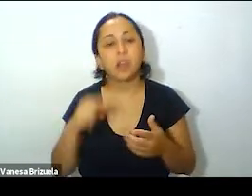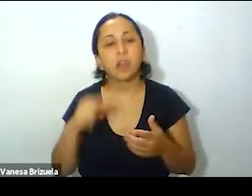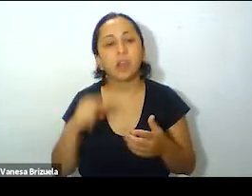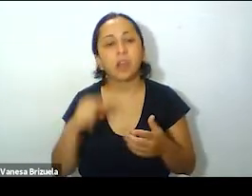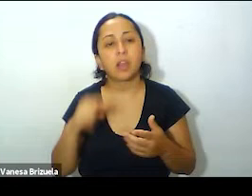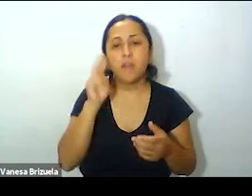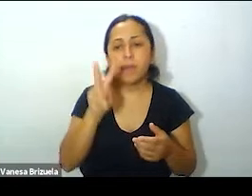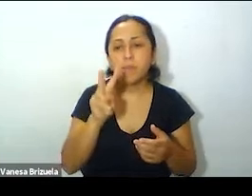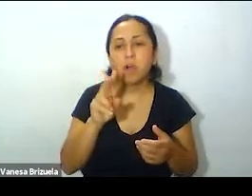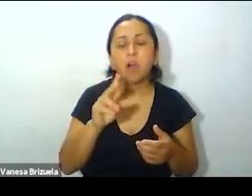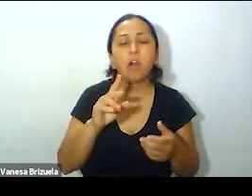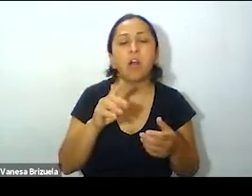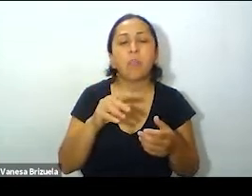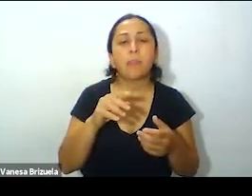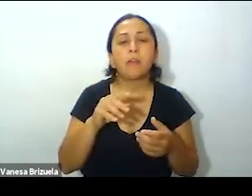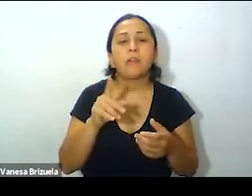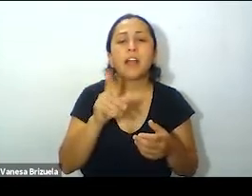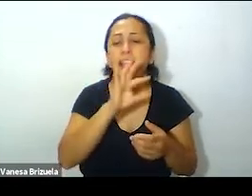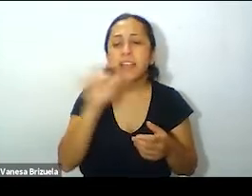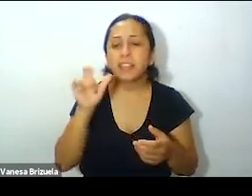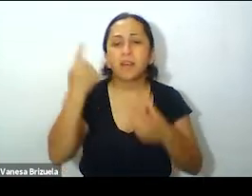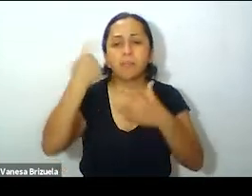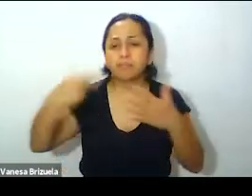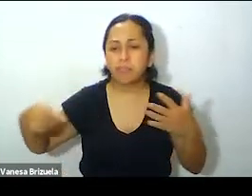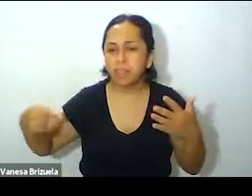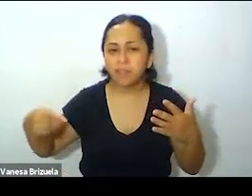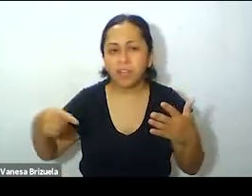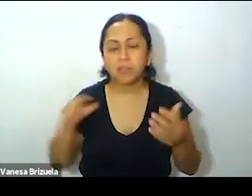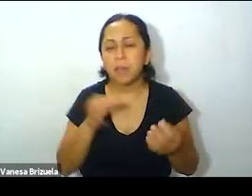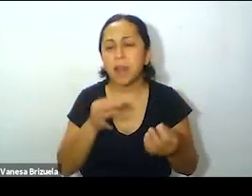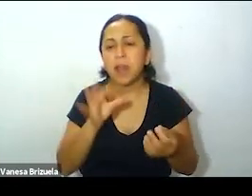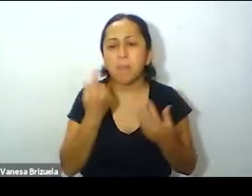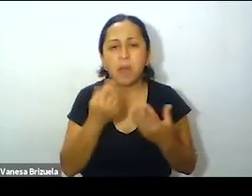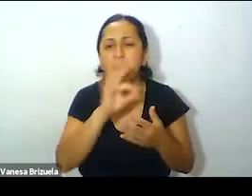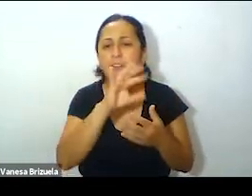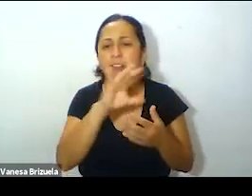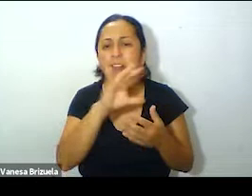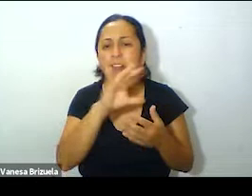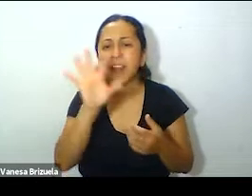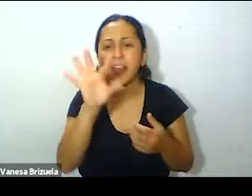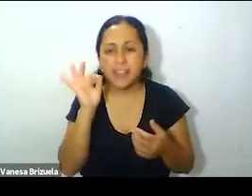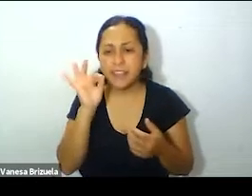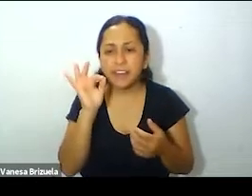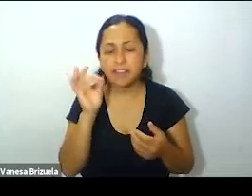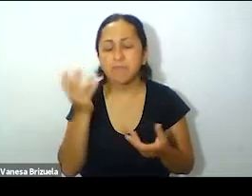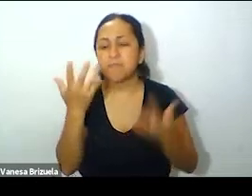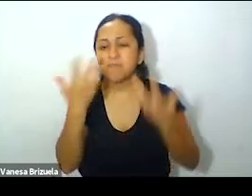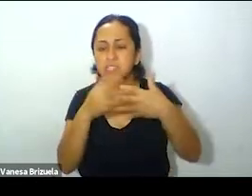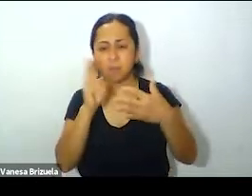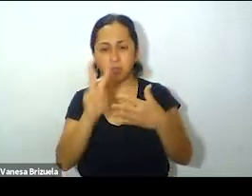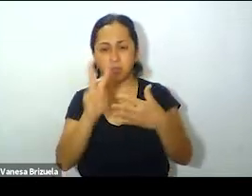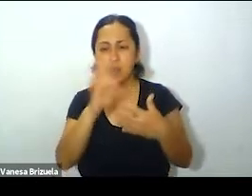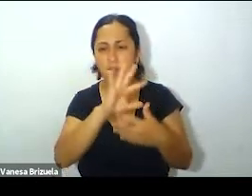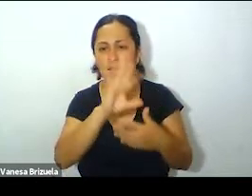diferentes tipos de fuentes tipográficas para poder seleccionar una fuente para un sistema visual y para